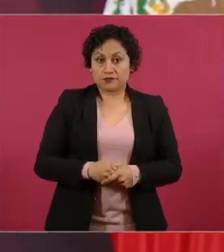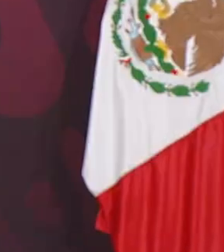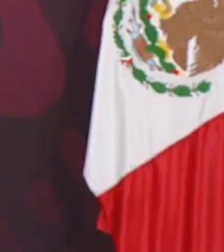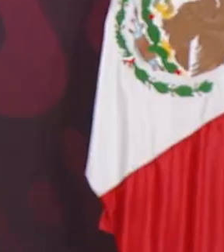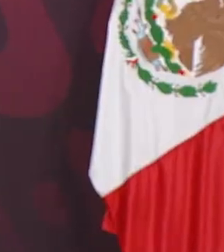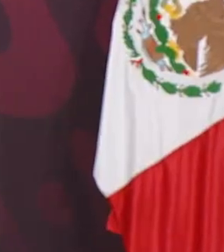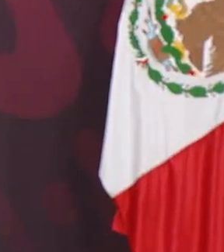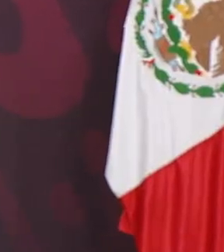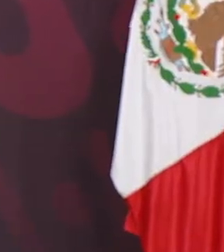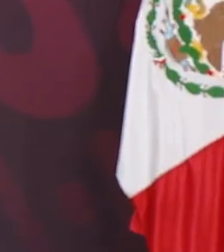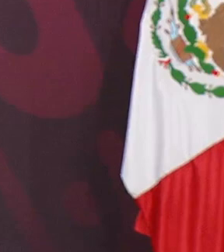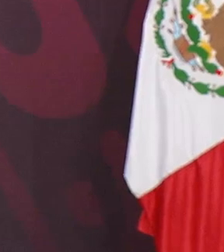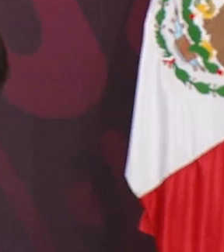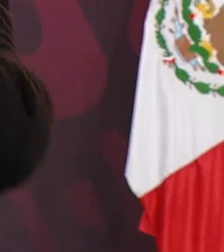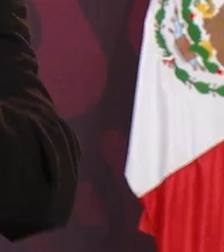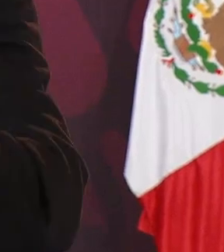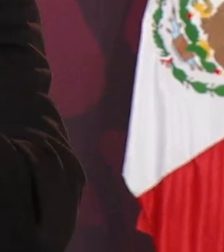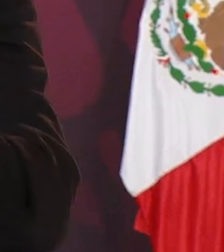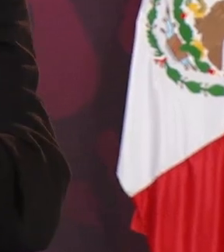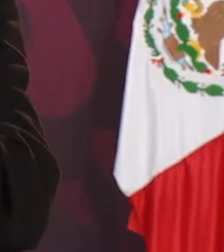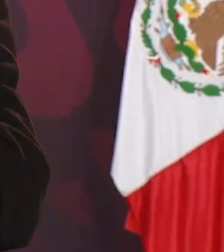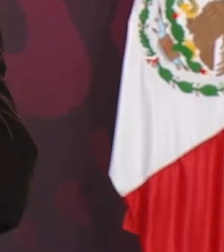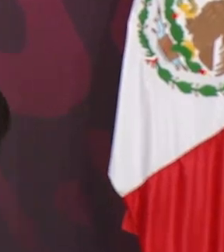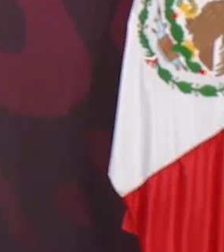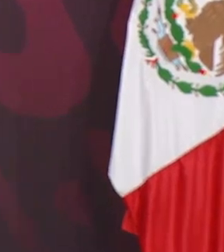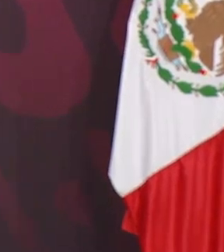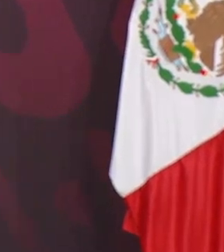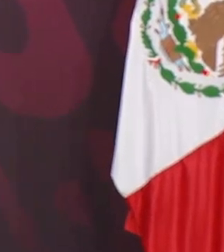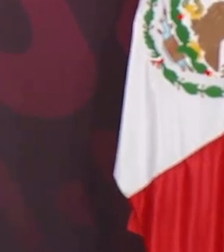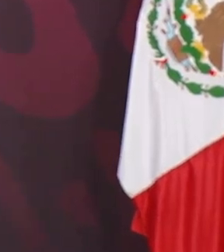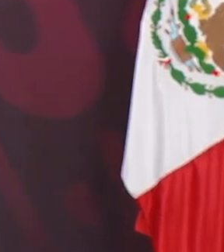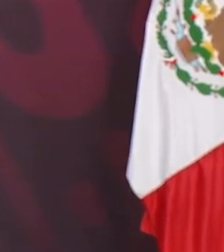los Gigantes de San Francisco, porque les gusta el béisbol,